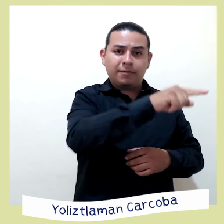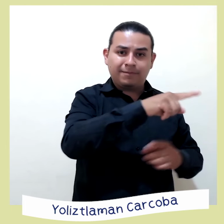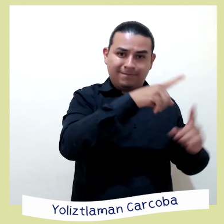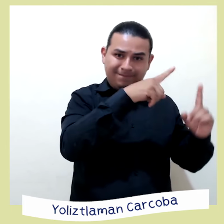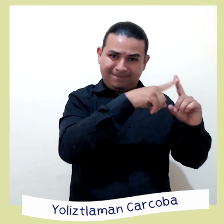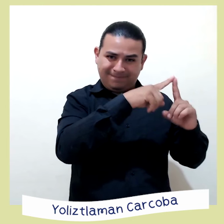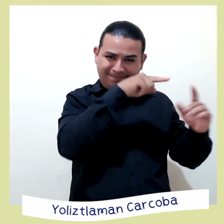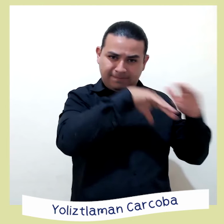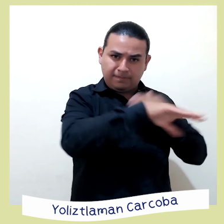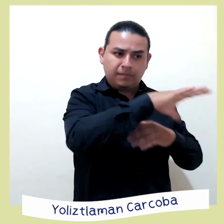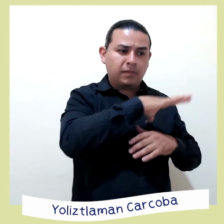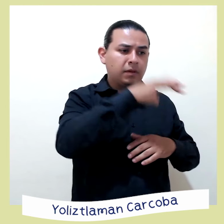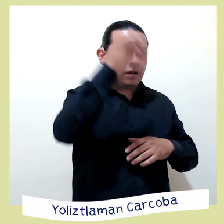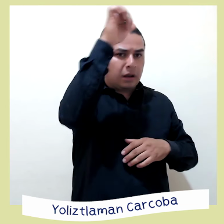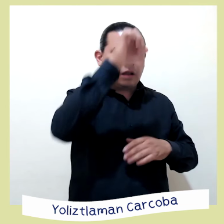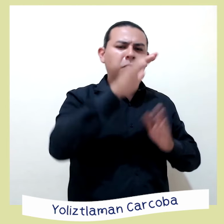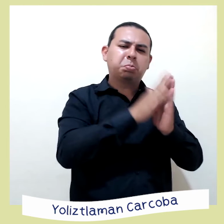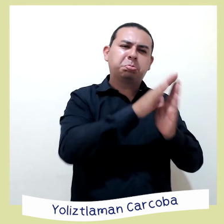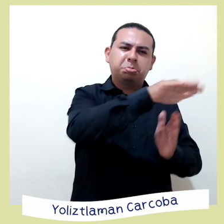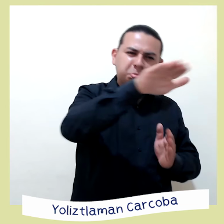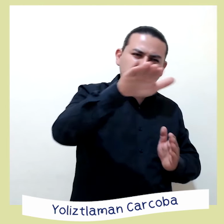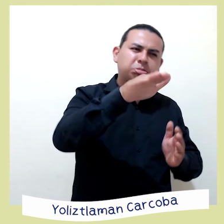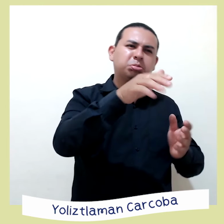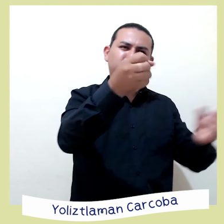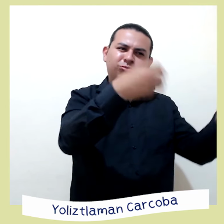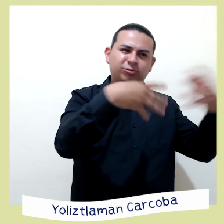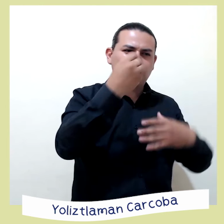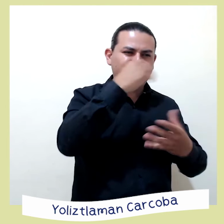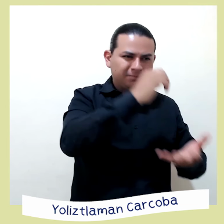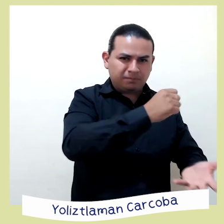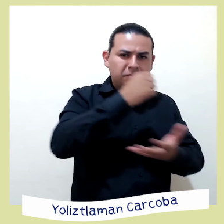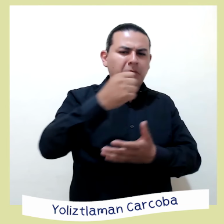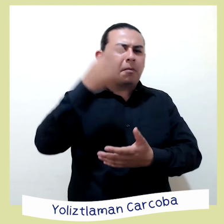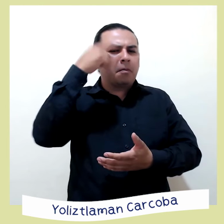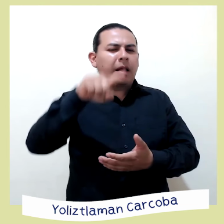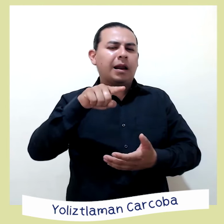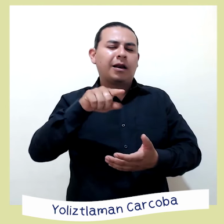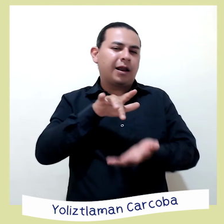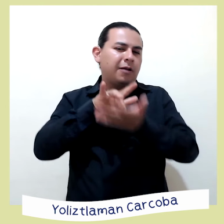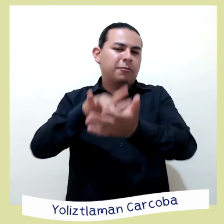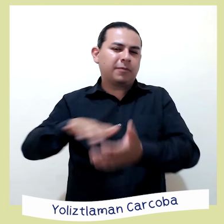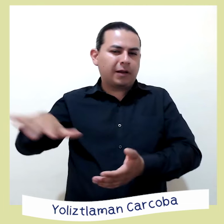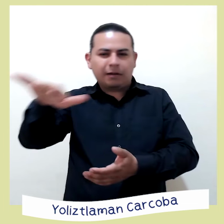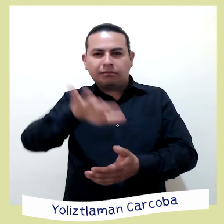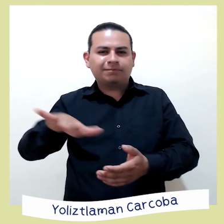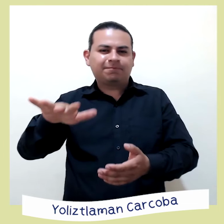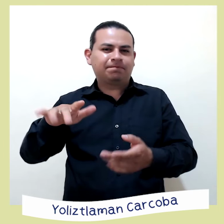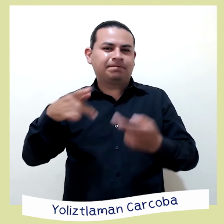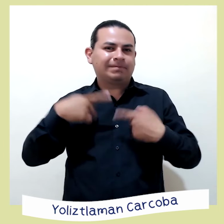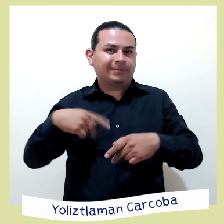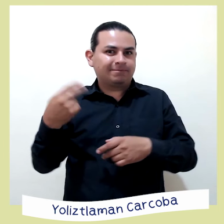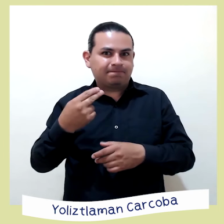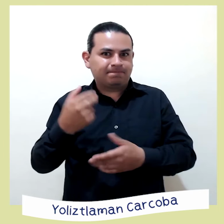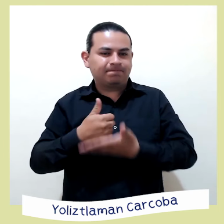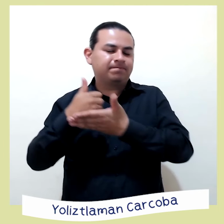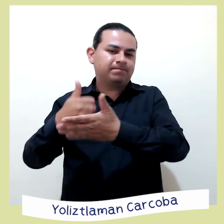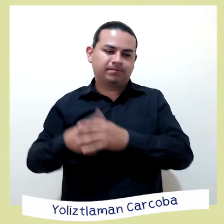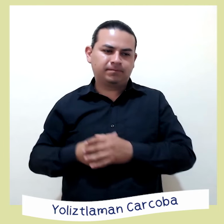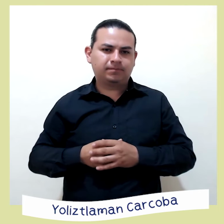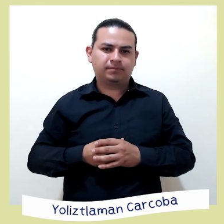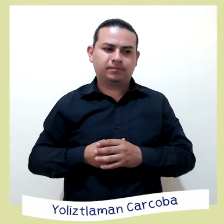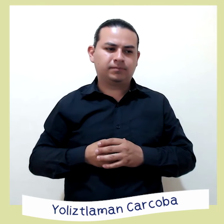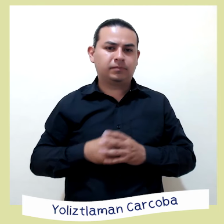pide despensas para repartir a la gente también, ¿no? O sea, sí hay esfuerzos